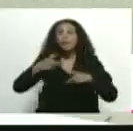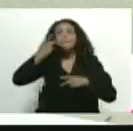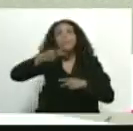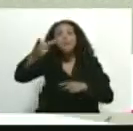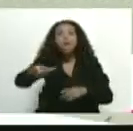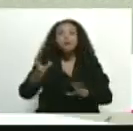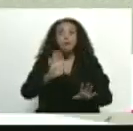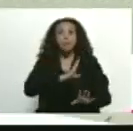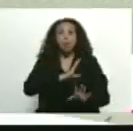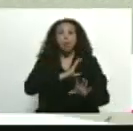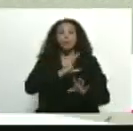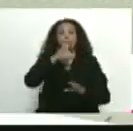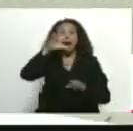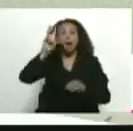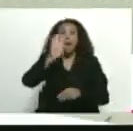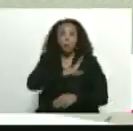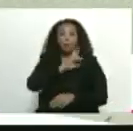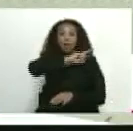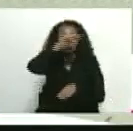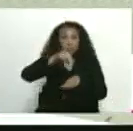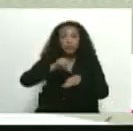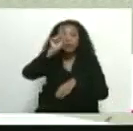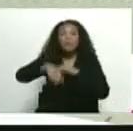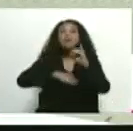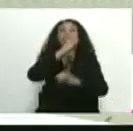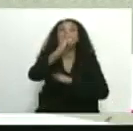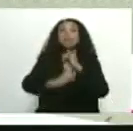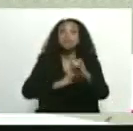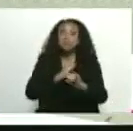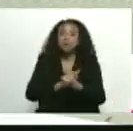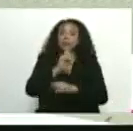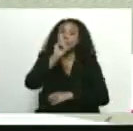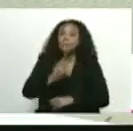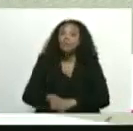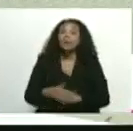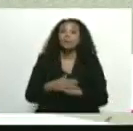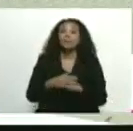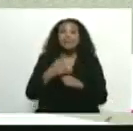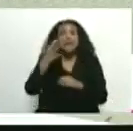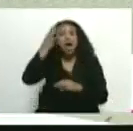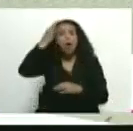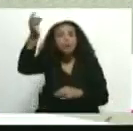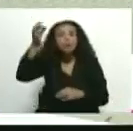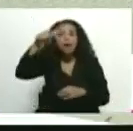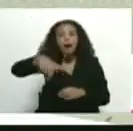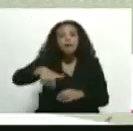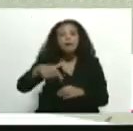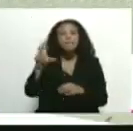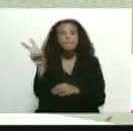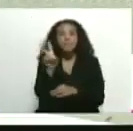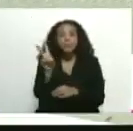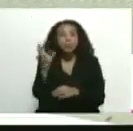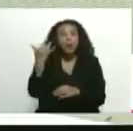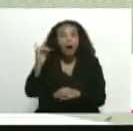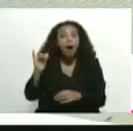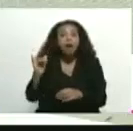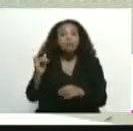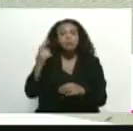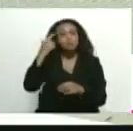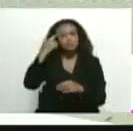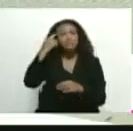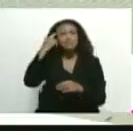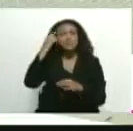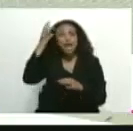política, en todos los marcos de la sociedad. Si hay un consenso hoy en Venezuela, es